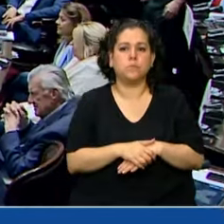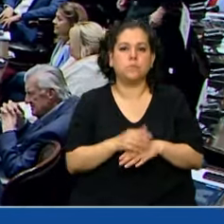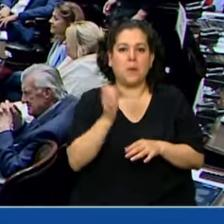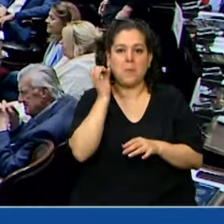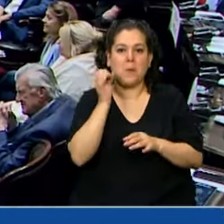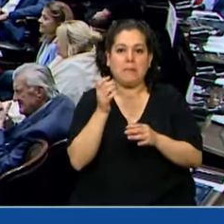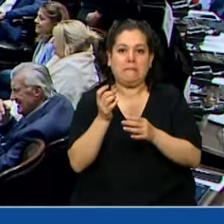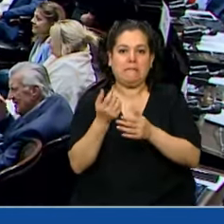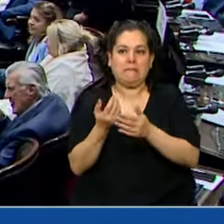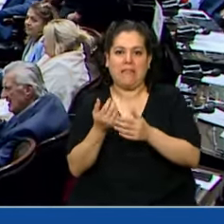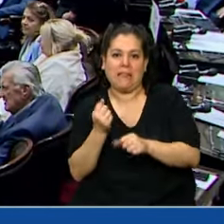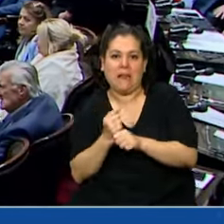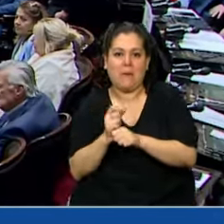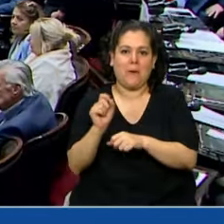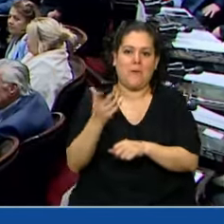trabajo a la